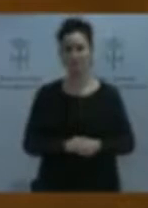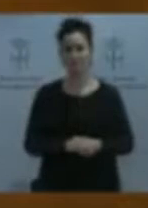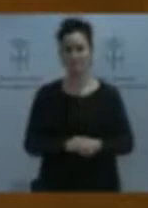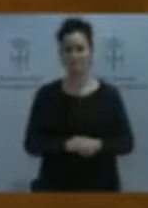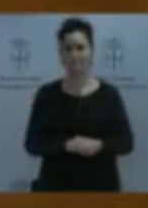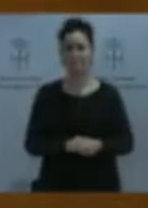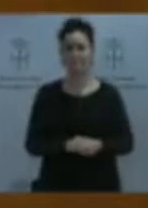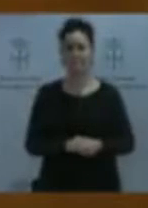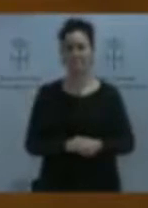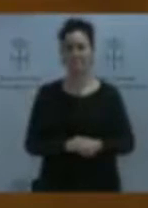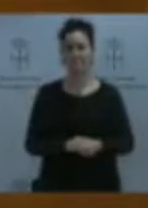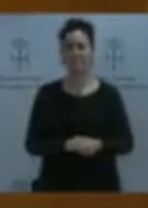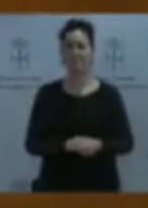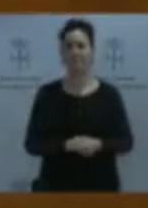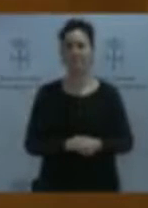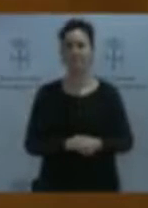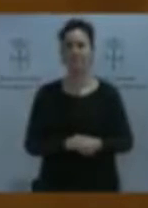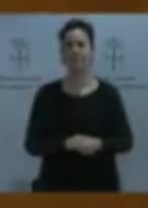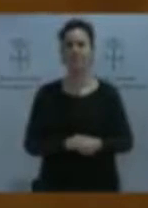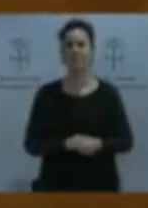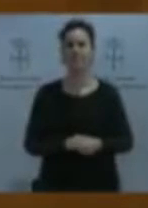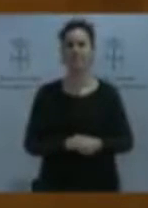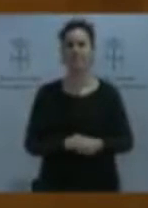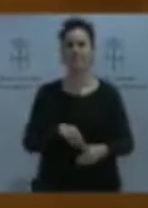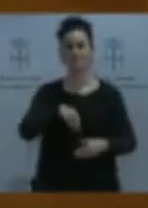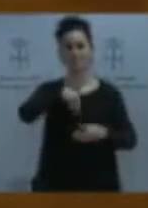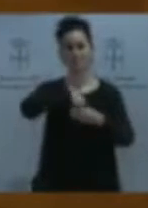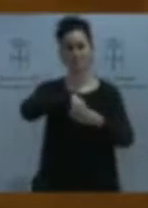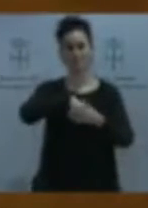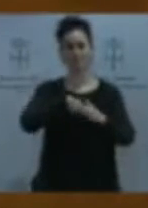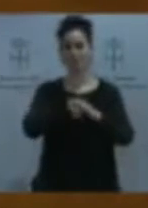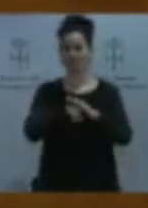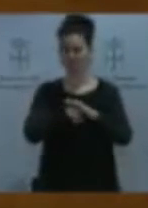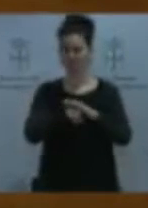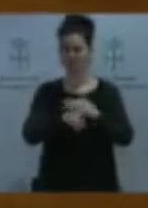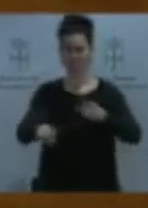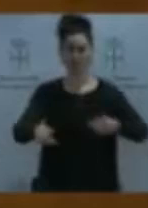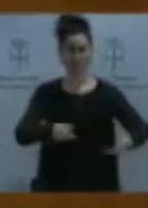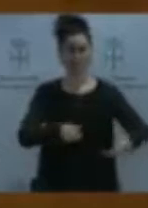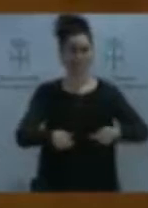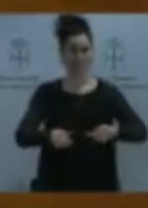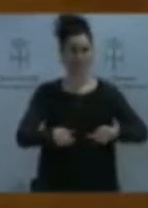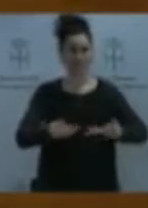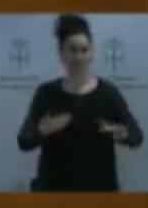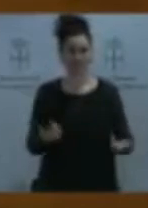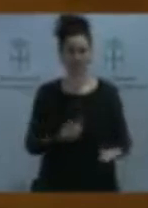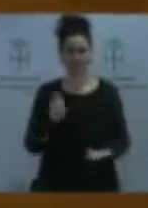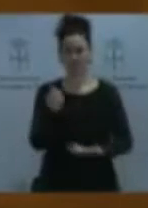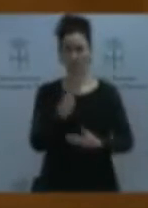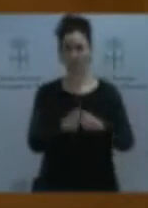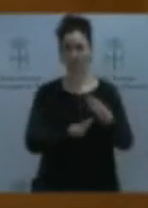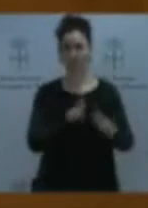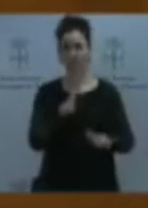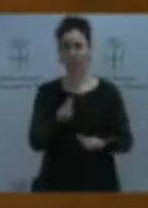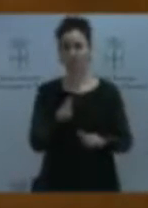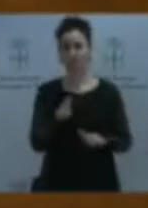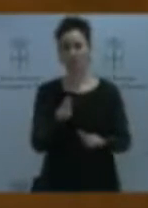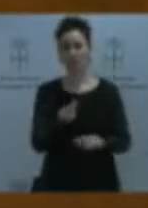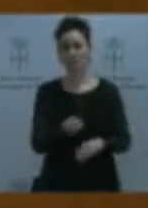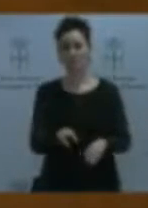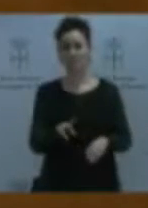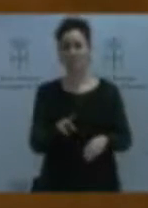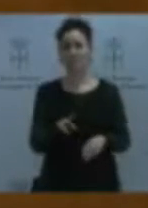se involucran en la gestión de la demanda. ¿Cómo hacemos que los requerimientos de Asturias y del conjunto de asturianos y